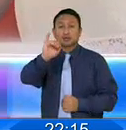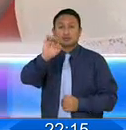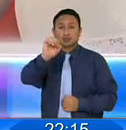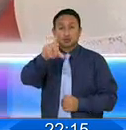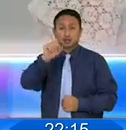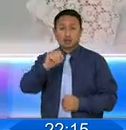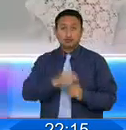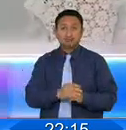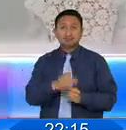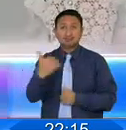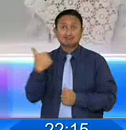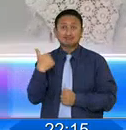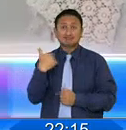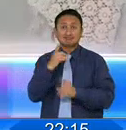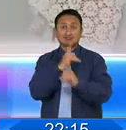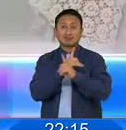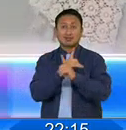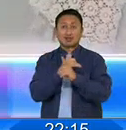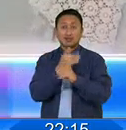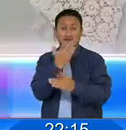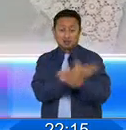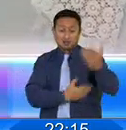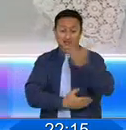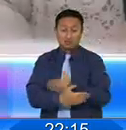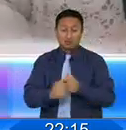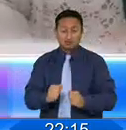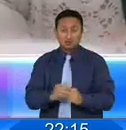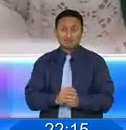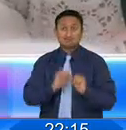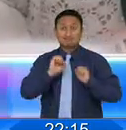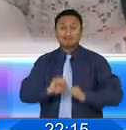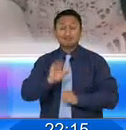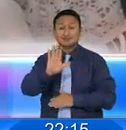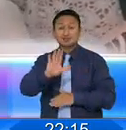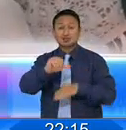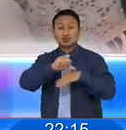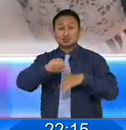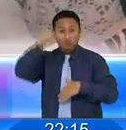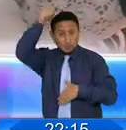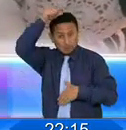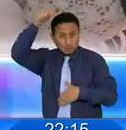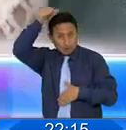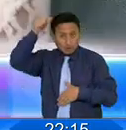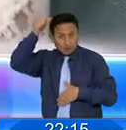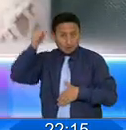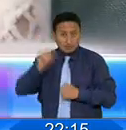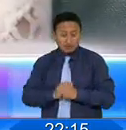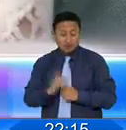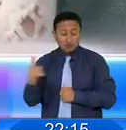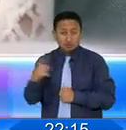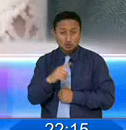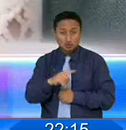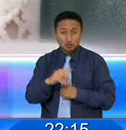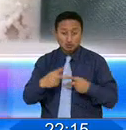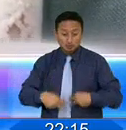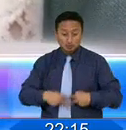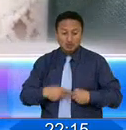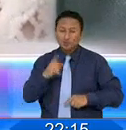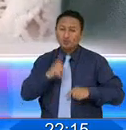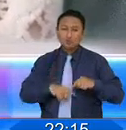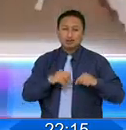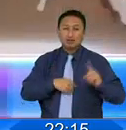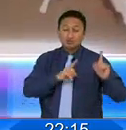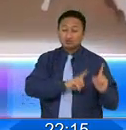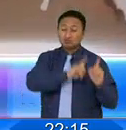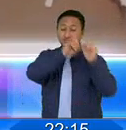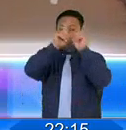tiene discapacidad física grave. Ha tenido 5 cirugías en la cabeza y debido a su condición, le era complicado